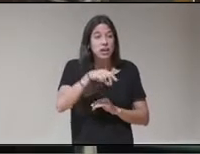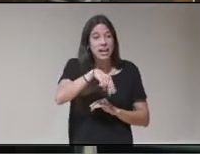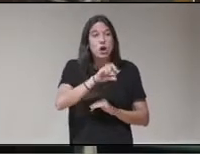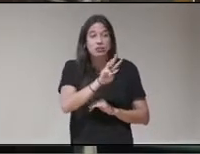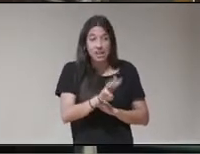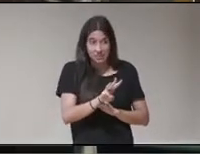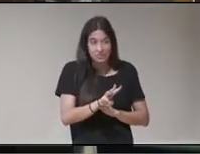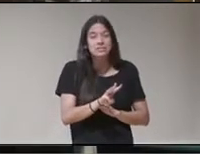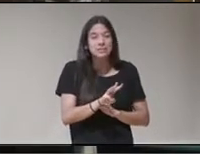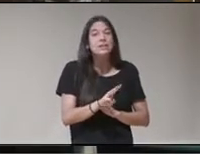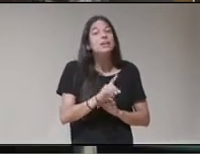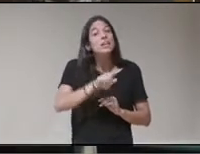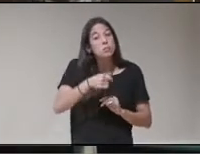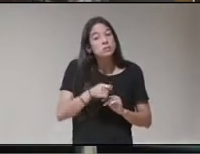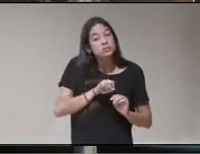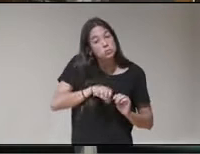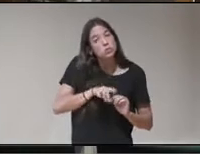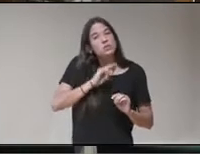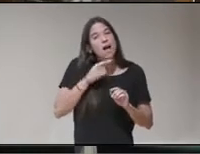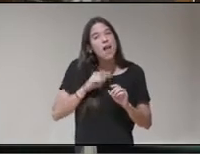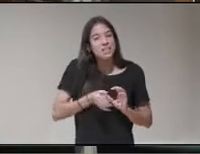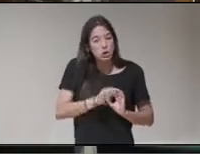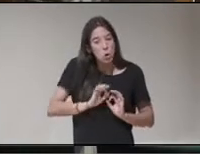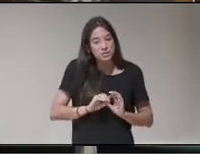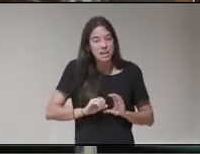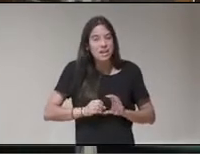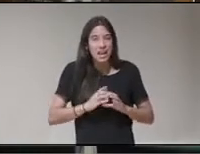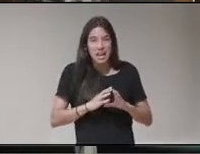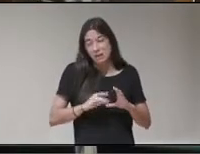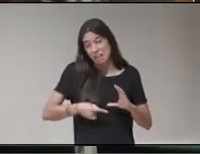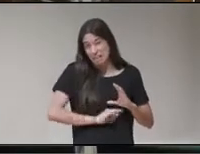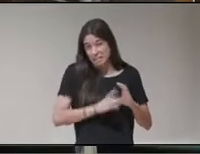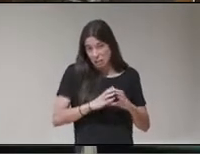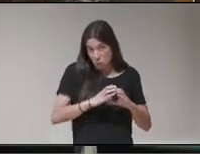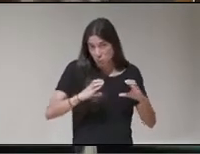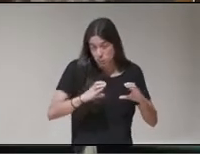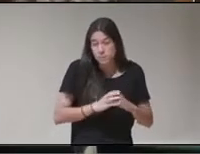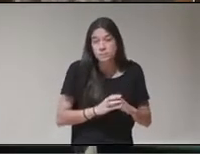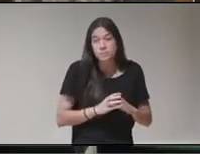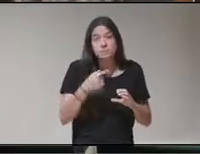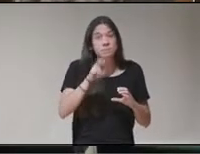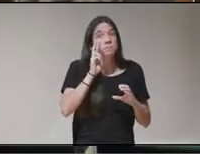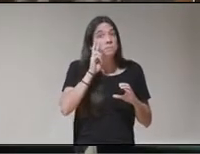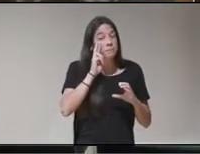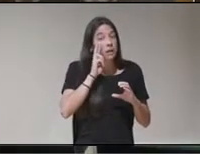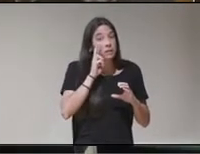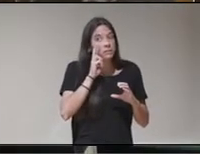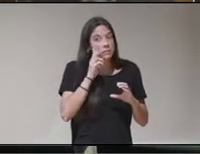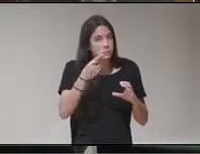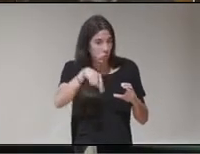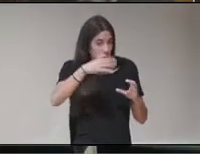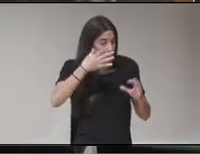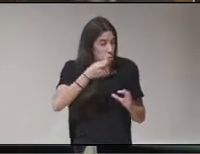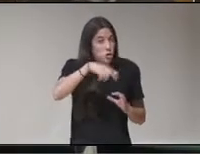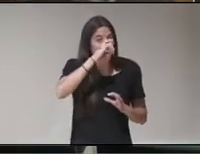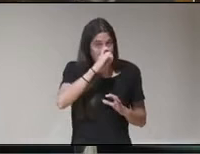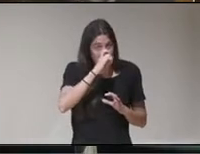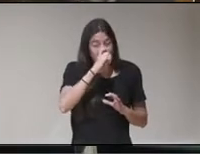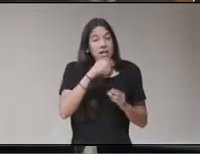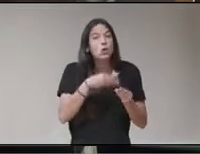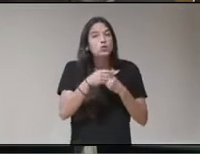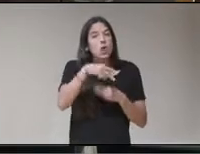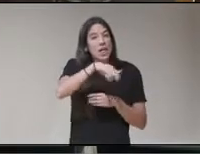las células a la luz intestinal. Y todos recordáis aquella historia de la utilización de nitratos por parte